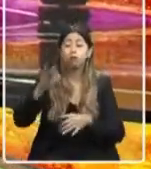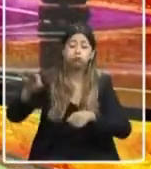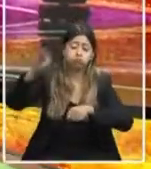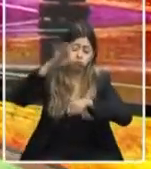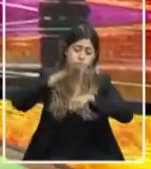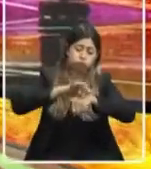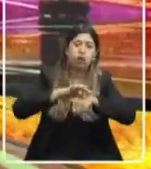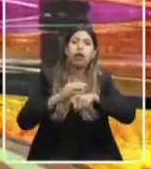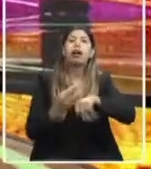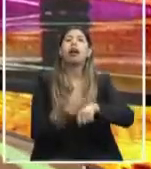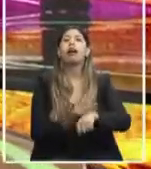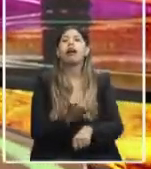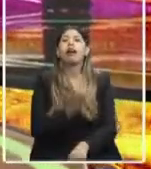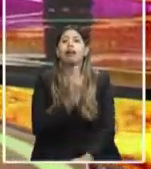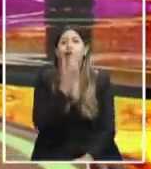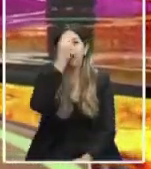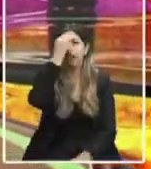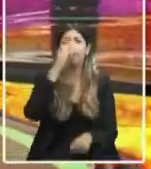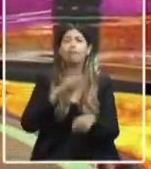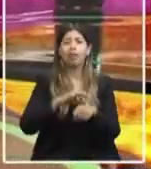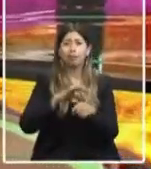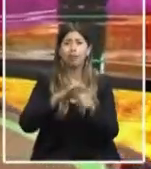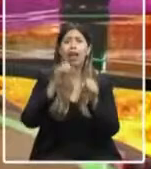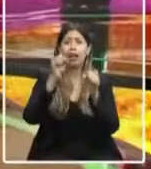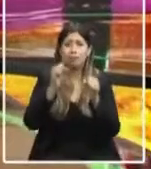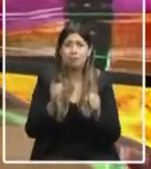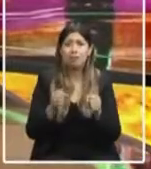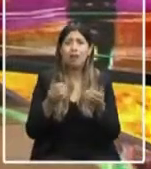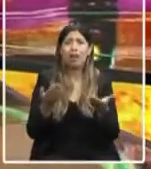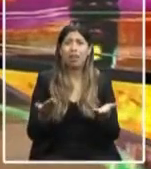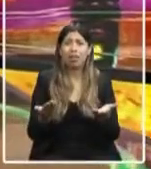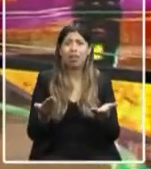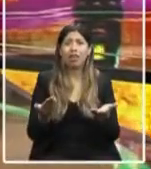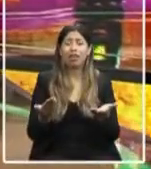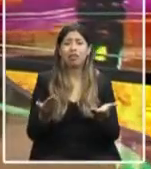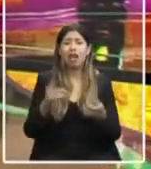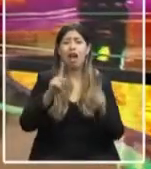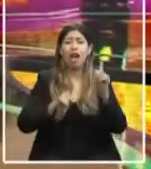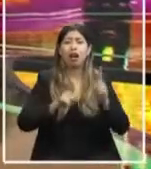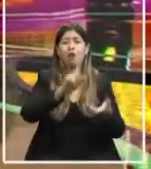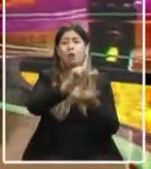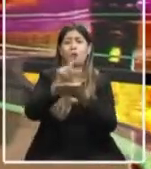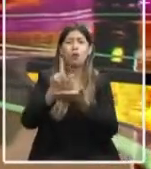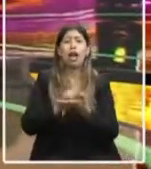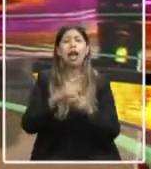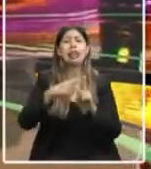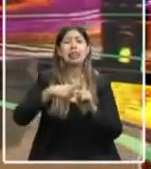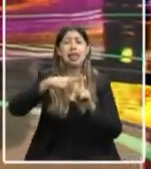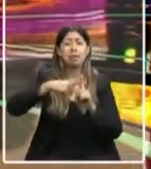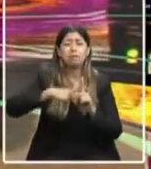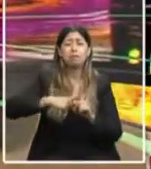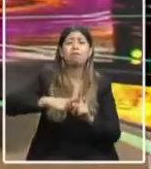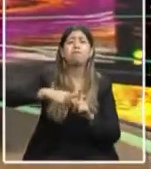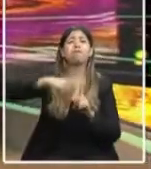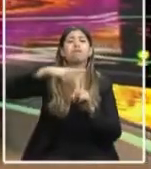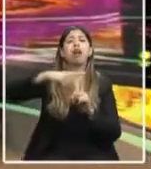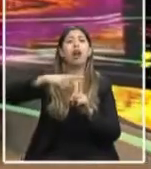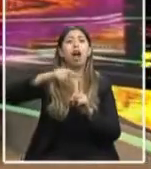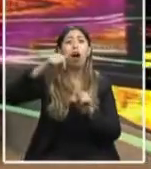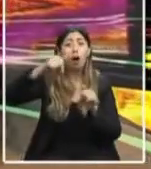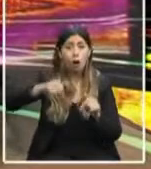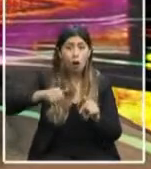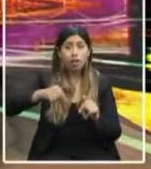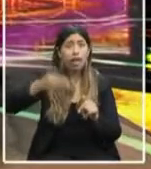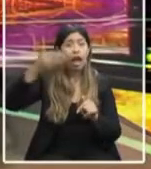transmisores de diversas enfermedades, puedan circular en latitudes en donde las temperaturas no los hacían posible. Hoy en